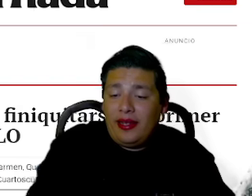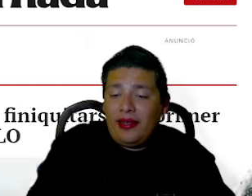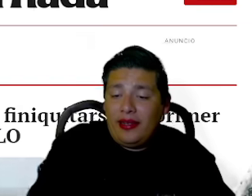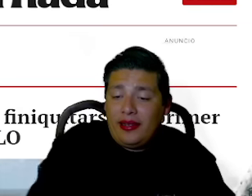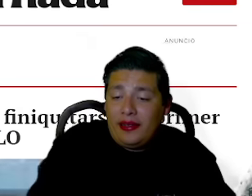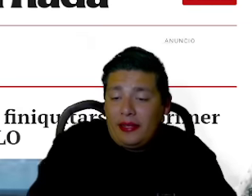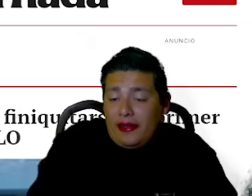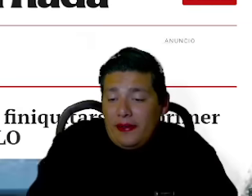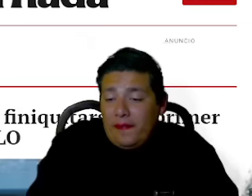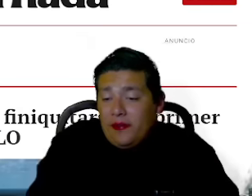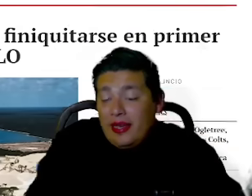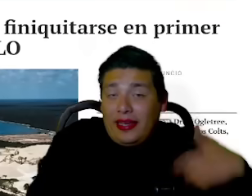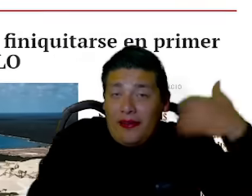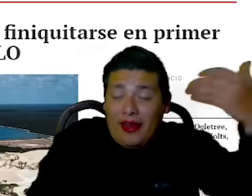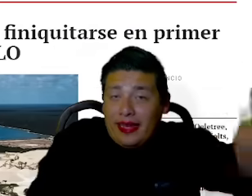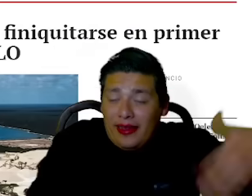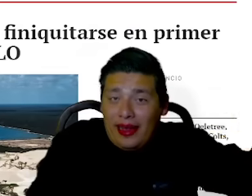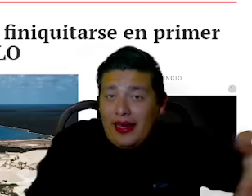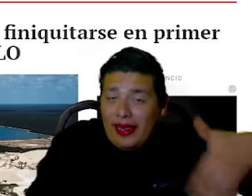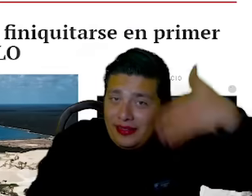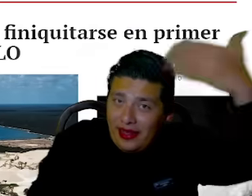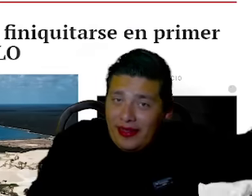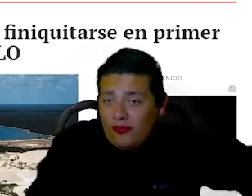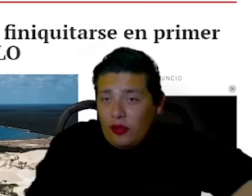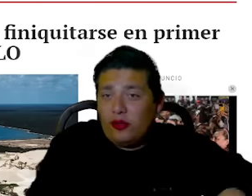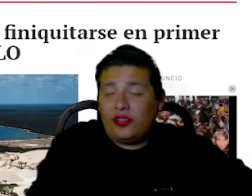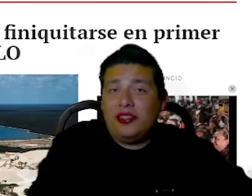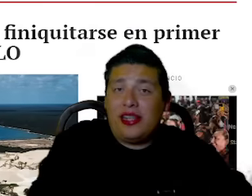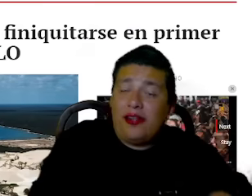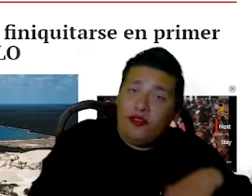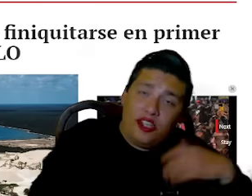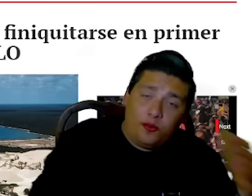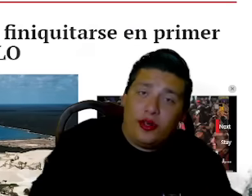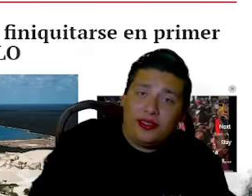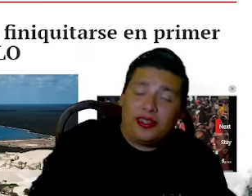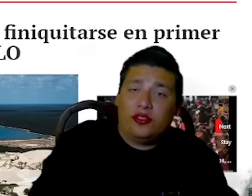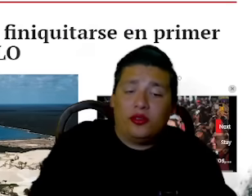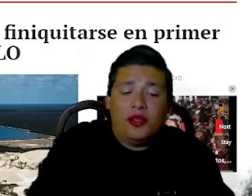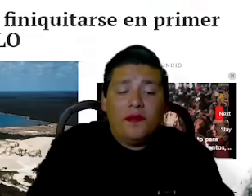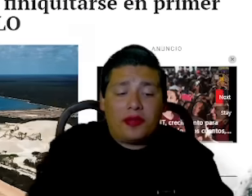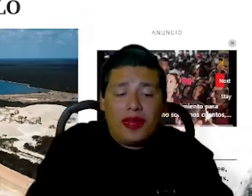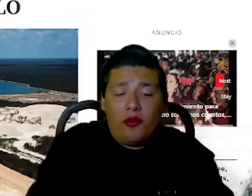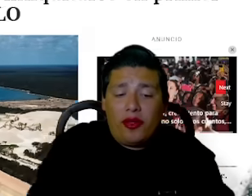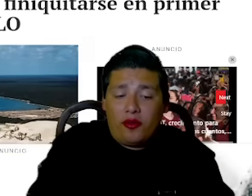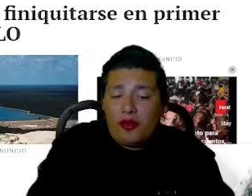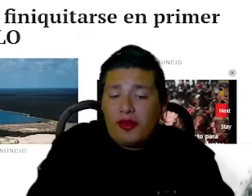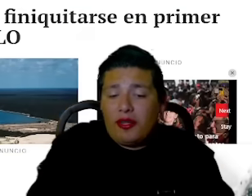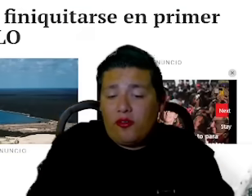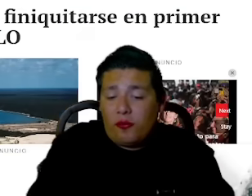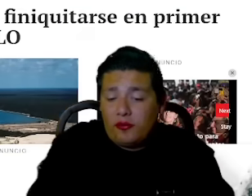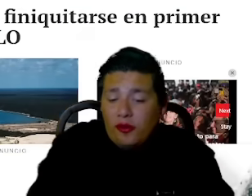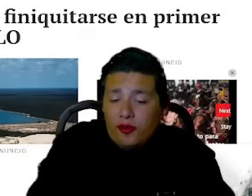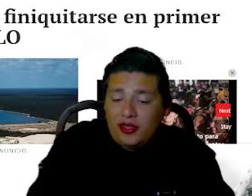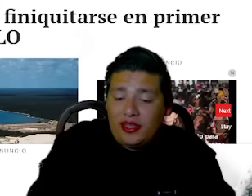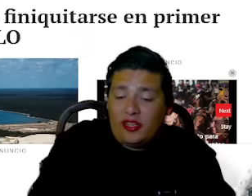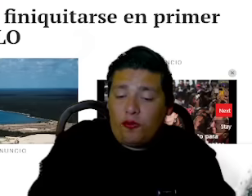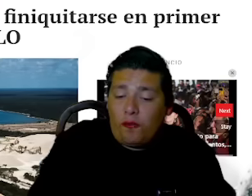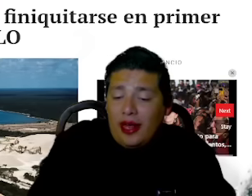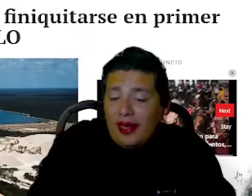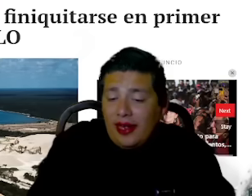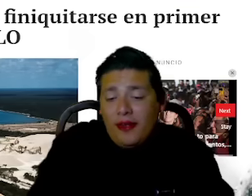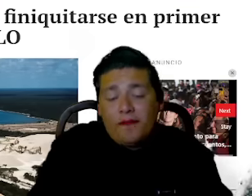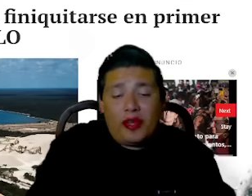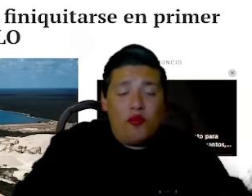renta que va a quedar hasta dentro de los 15 años y es por esa razón que el gobierno de México pues mejor